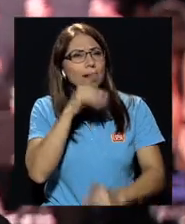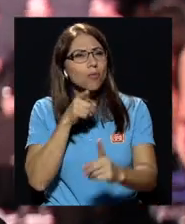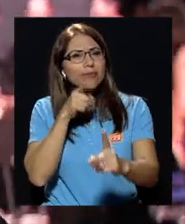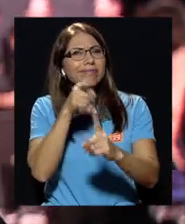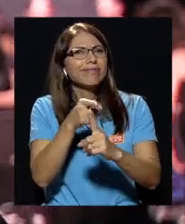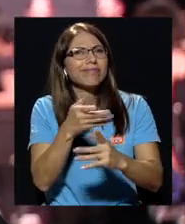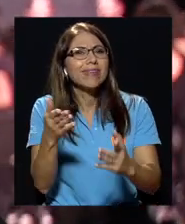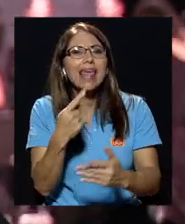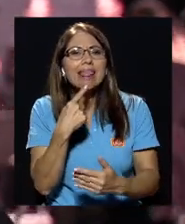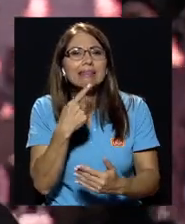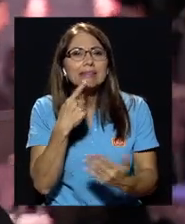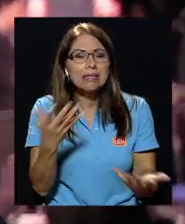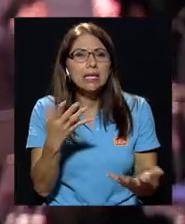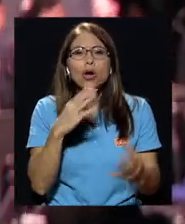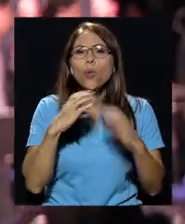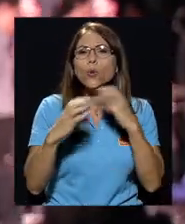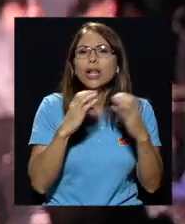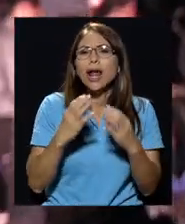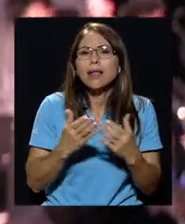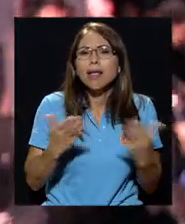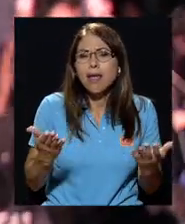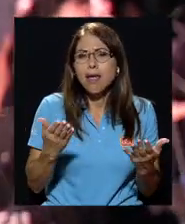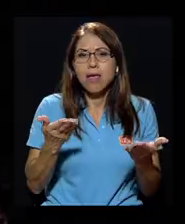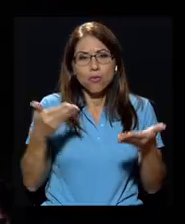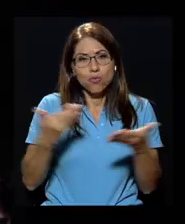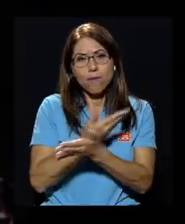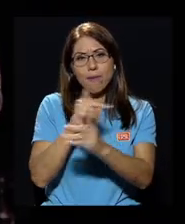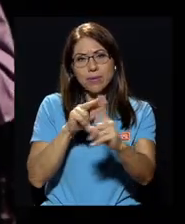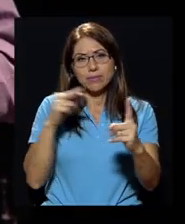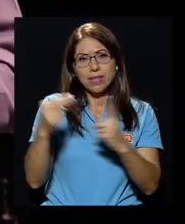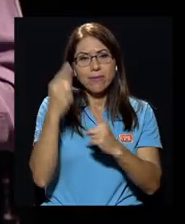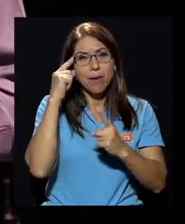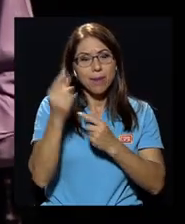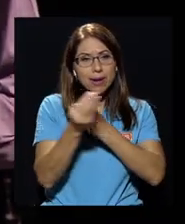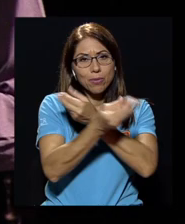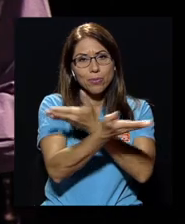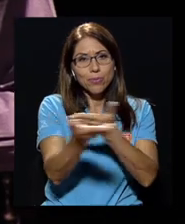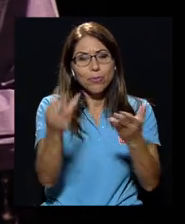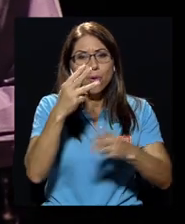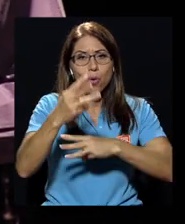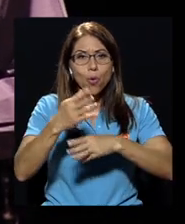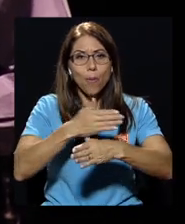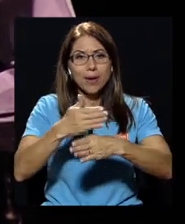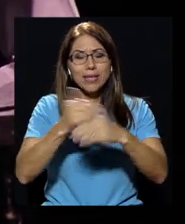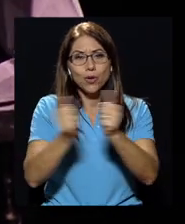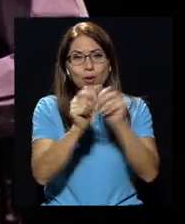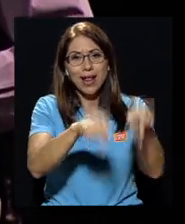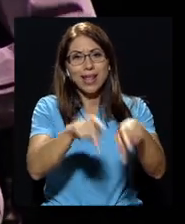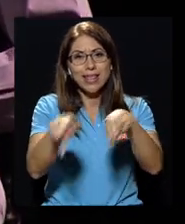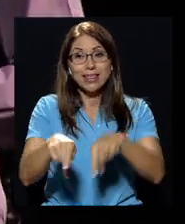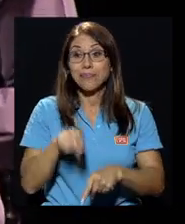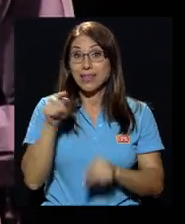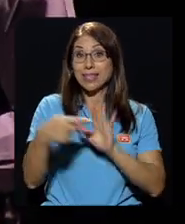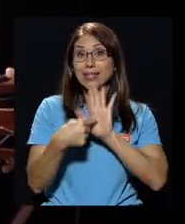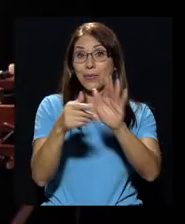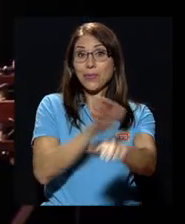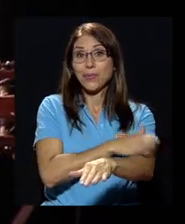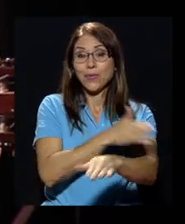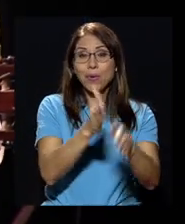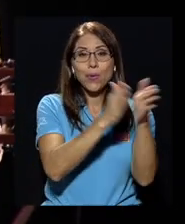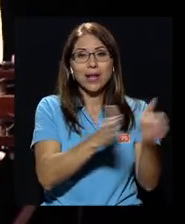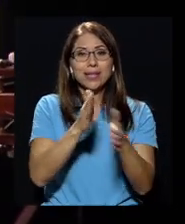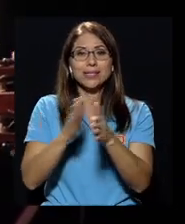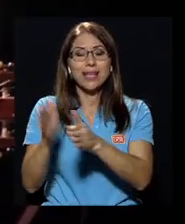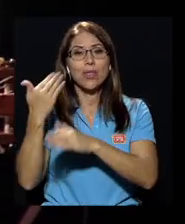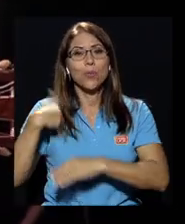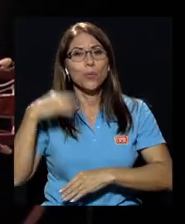una nueva perspectiva que brindarle al mundo, que compartir con la gente. Este recital es organizado por los y las